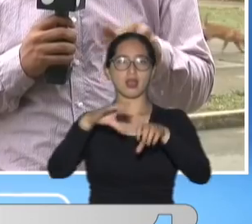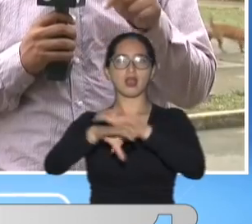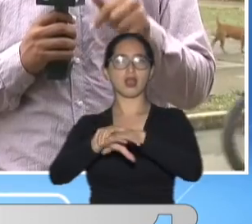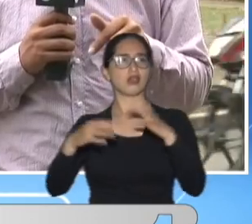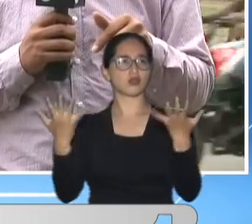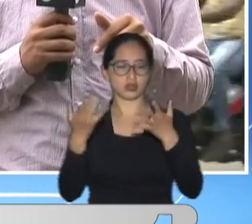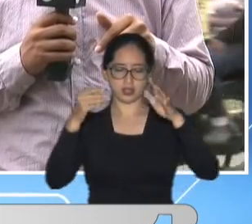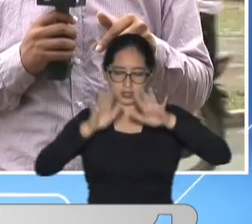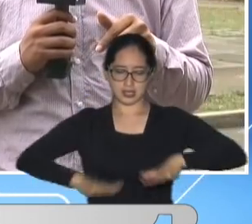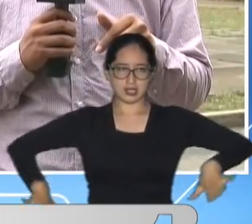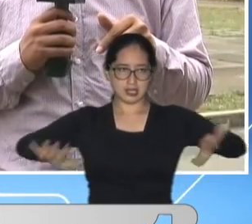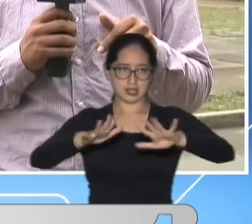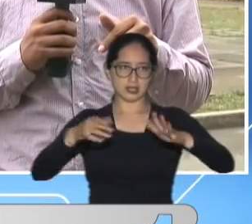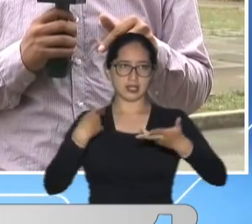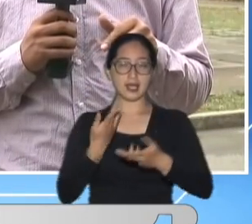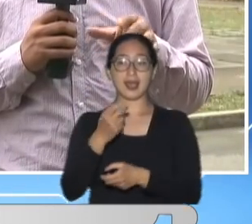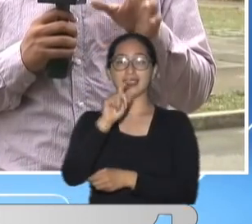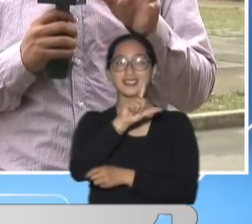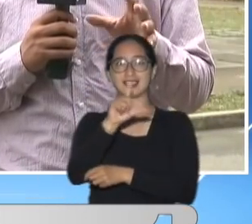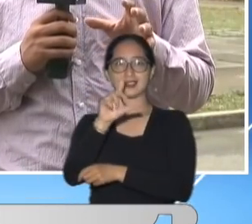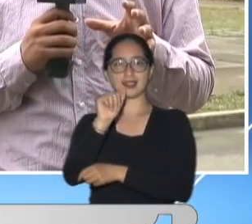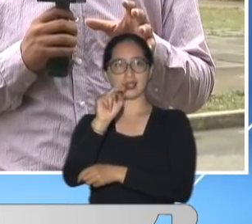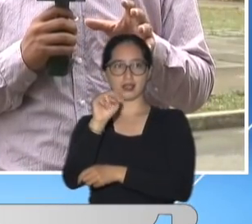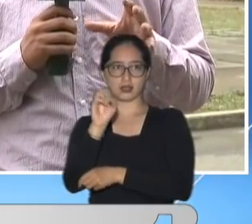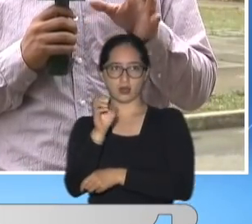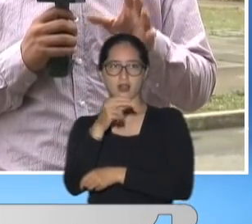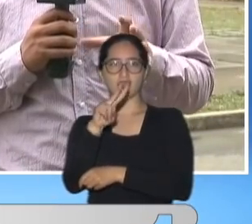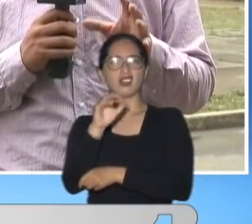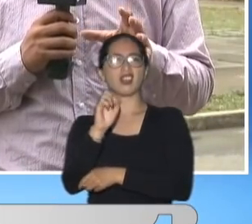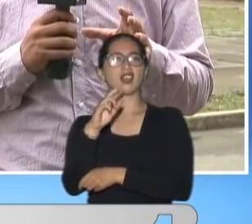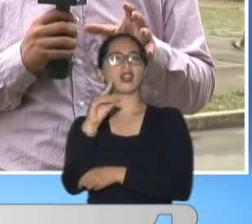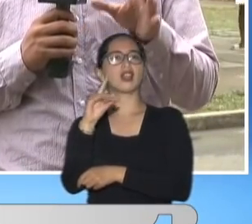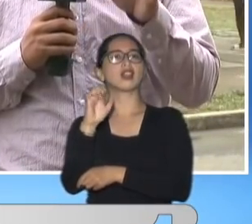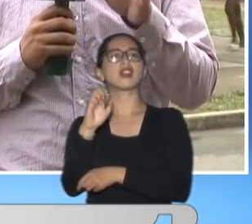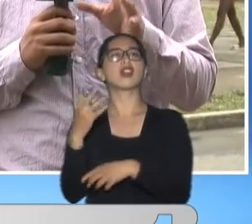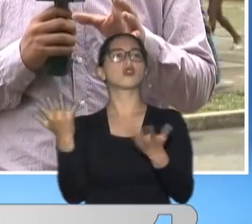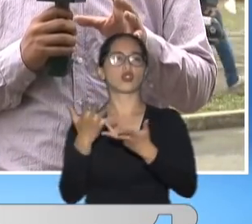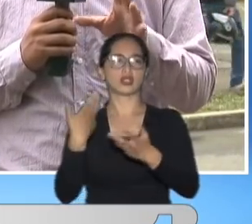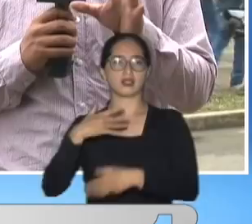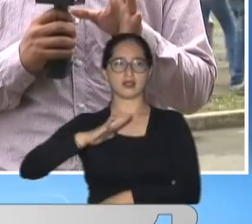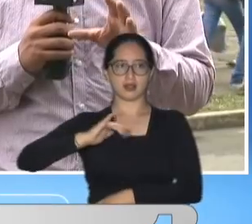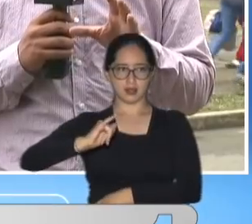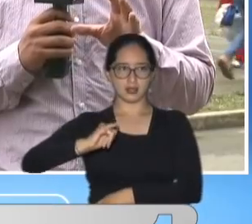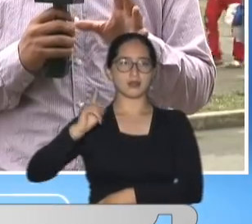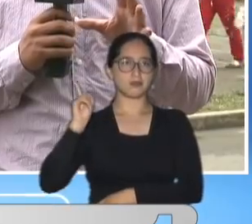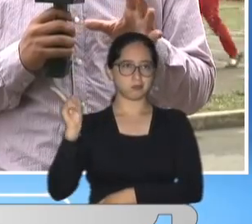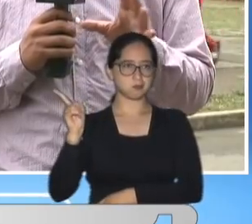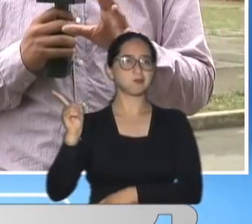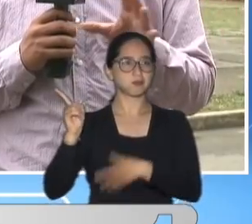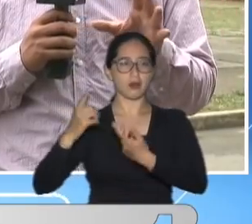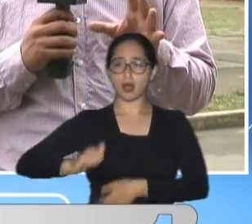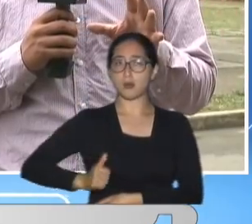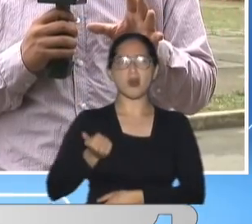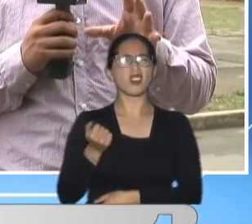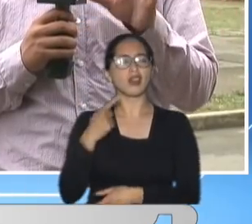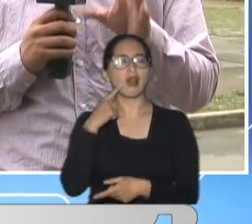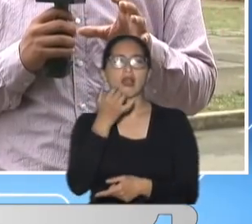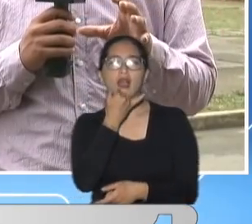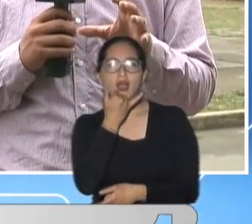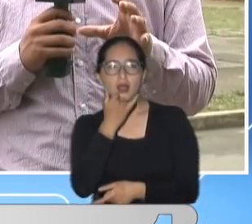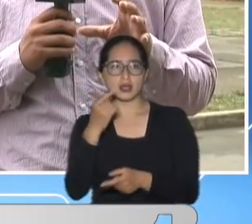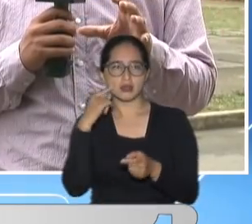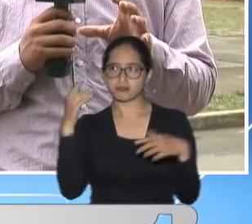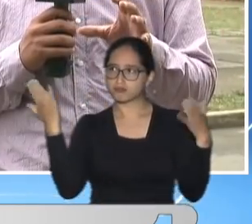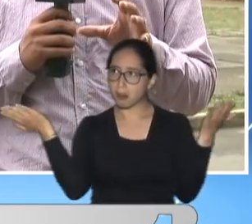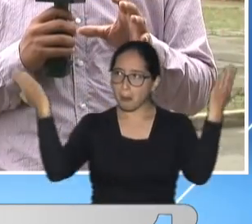Verde. Según la Policía Metropolitana de Cali, estos jóvenes el pasado 13 de agosto aprovecharon un sitio donde no lograban ser captados